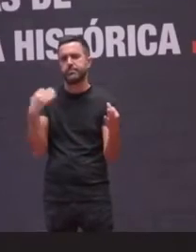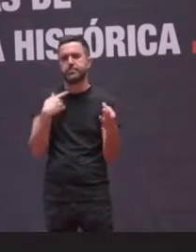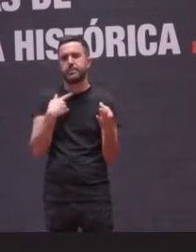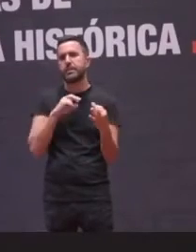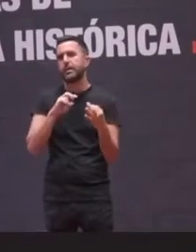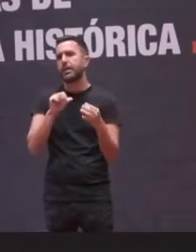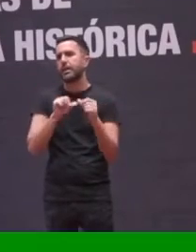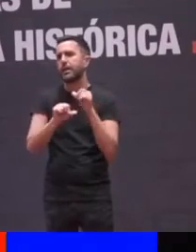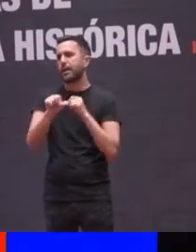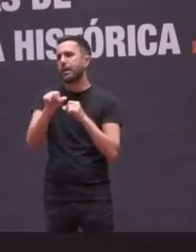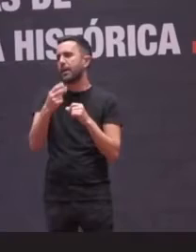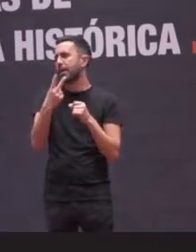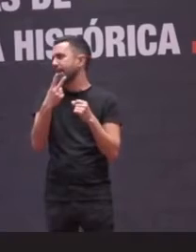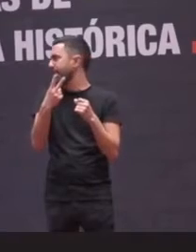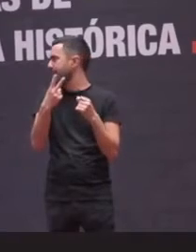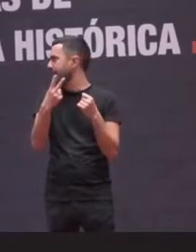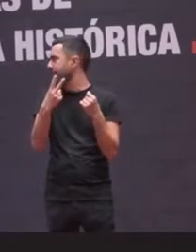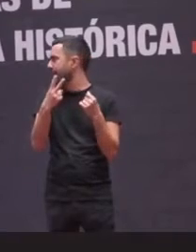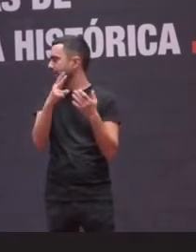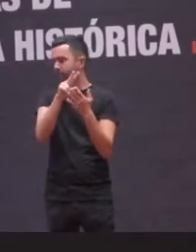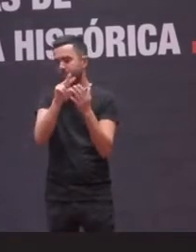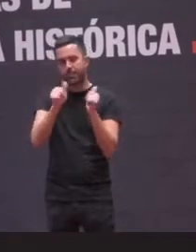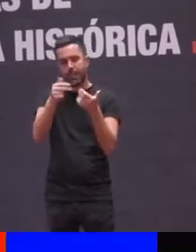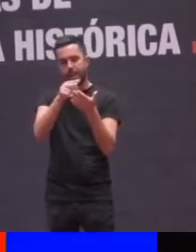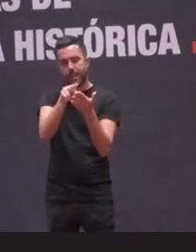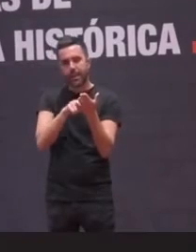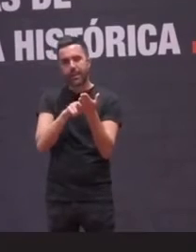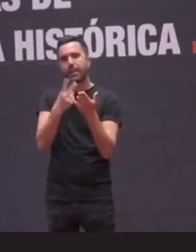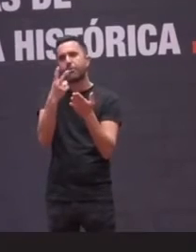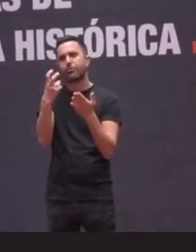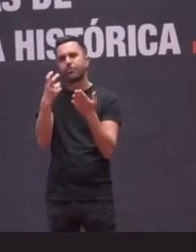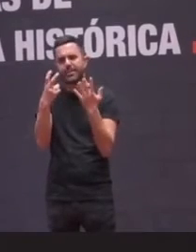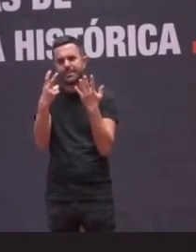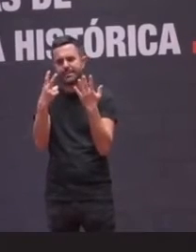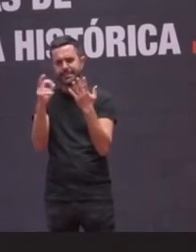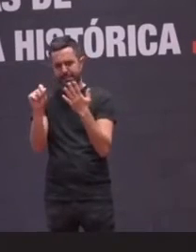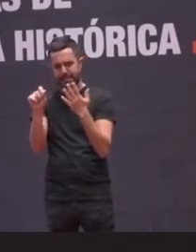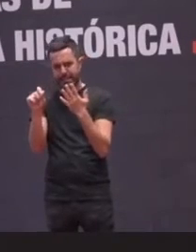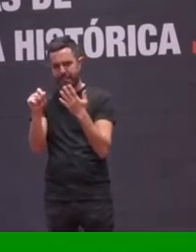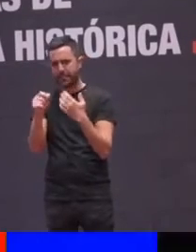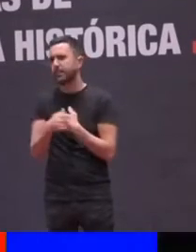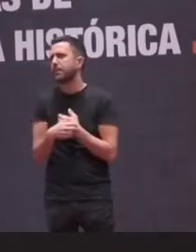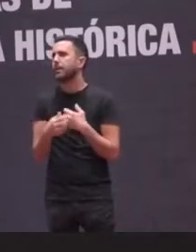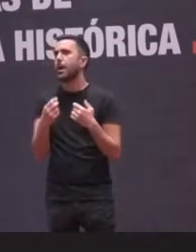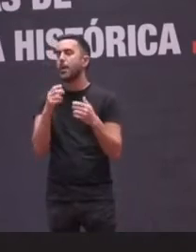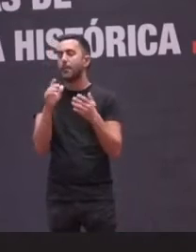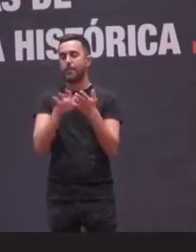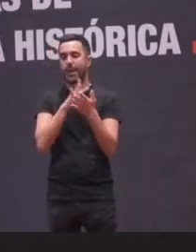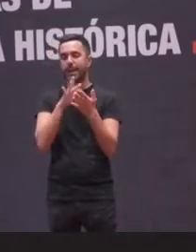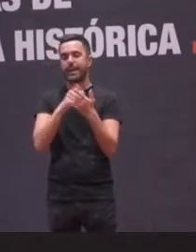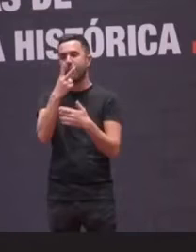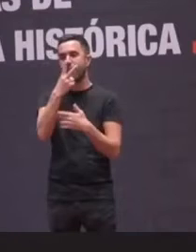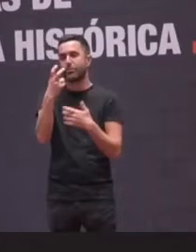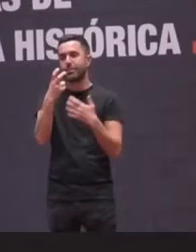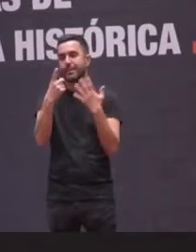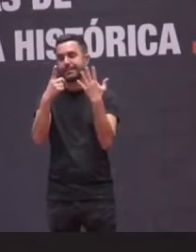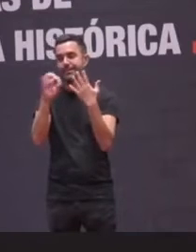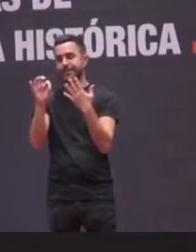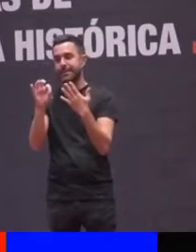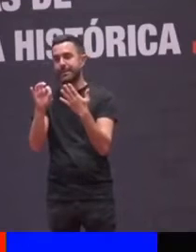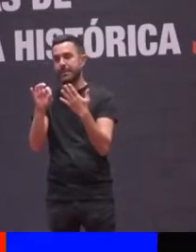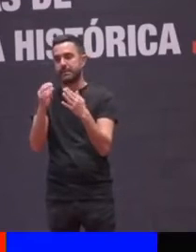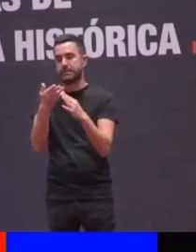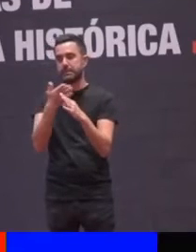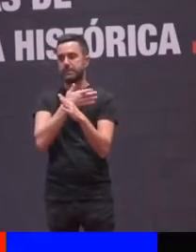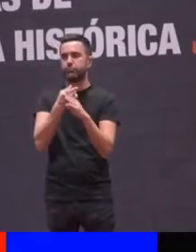260 e despois para atrás. Digo porque aí é onde comeza a reflexión da xuiza. A páxina 260 é mera reproducción do